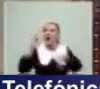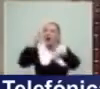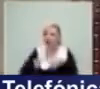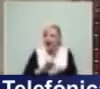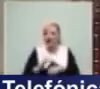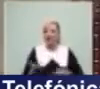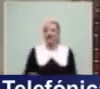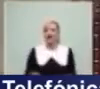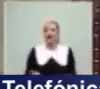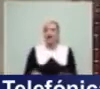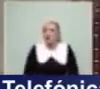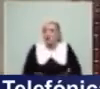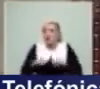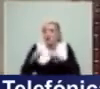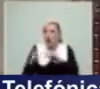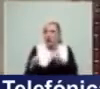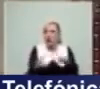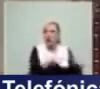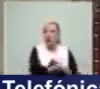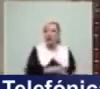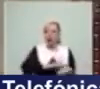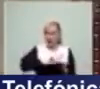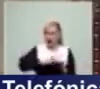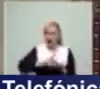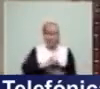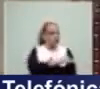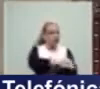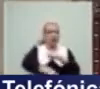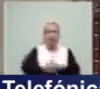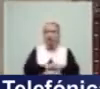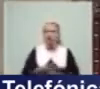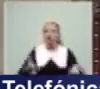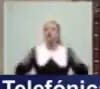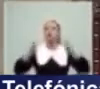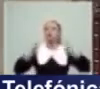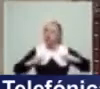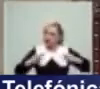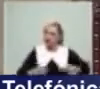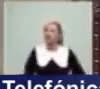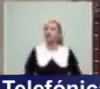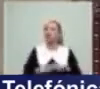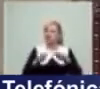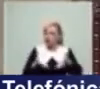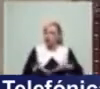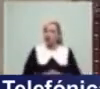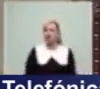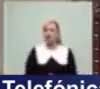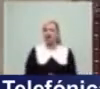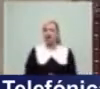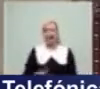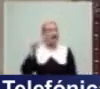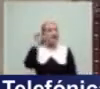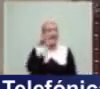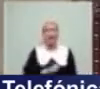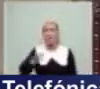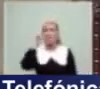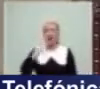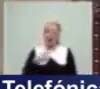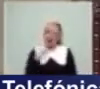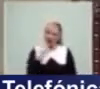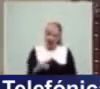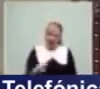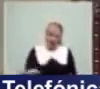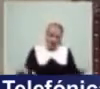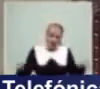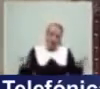porque trabajan con enorme vocación y arriesgando su vida, su integridad todos los días. Estamos tratando en la medida